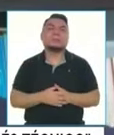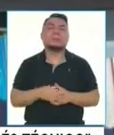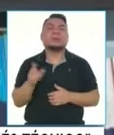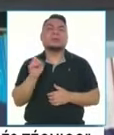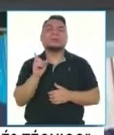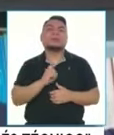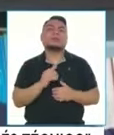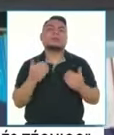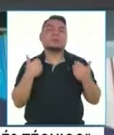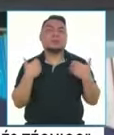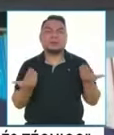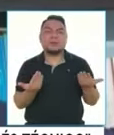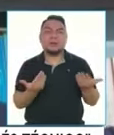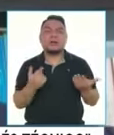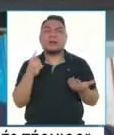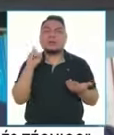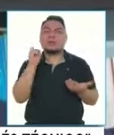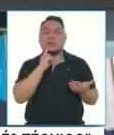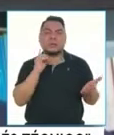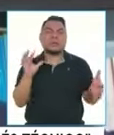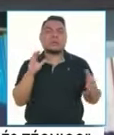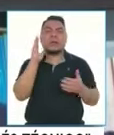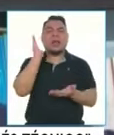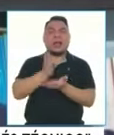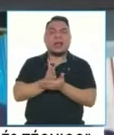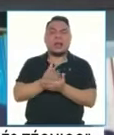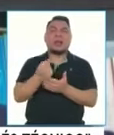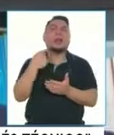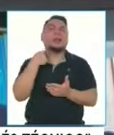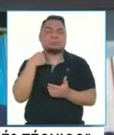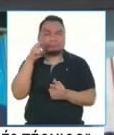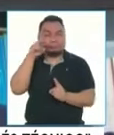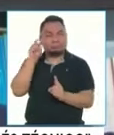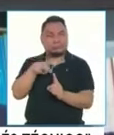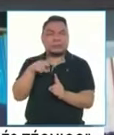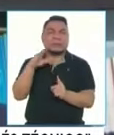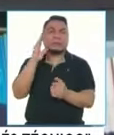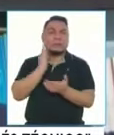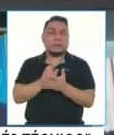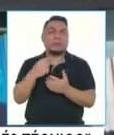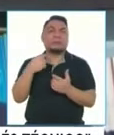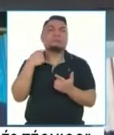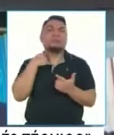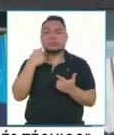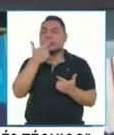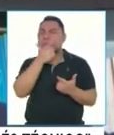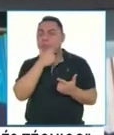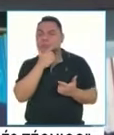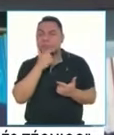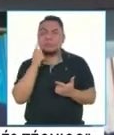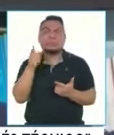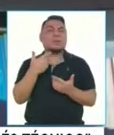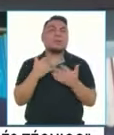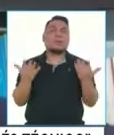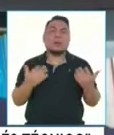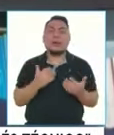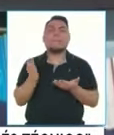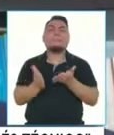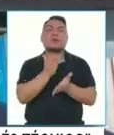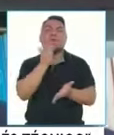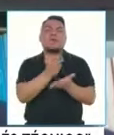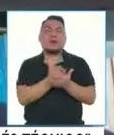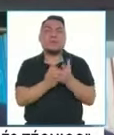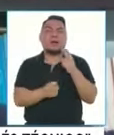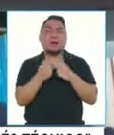que no tenga ataduras, que no haya sido condenado, que no haya sido en materia de